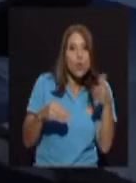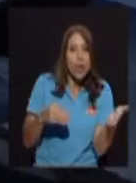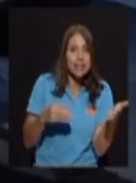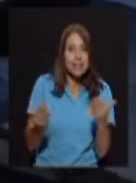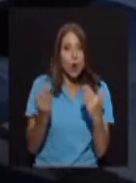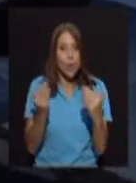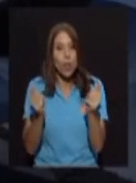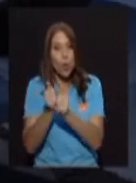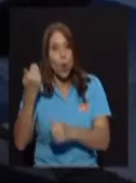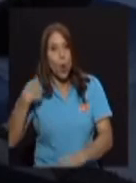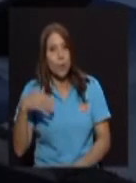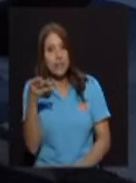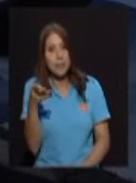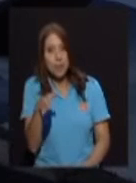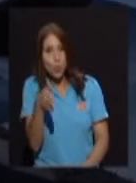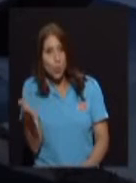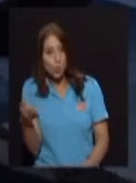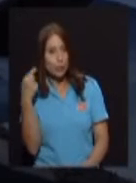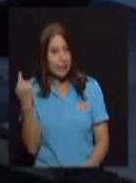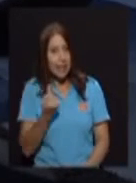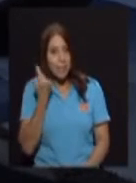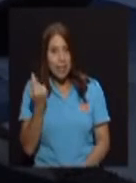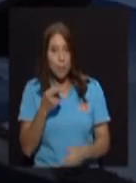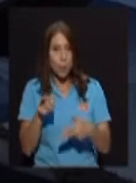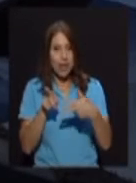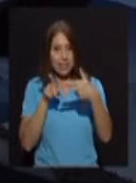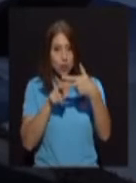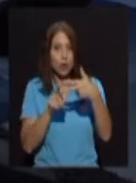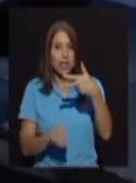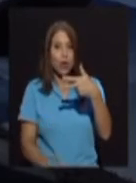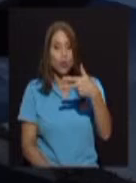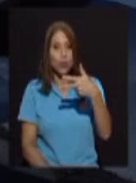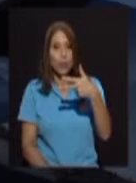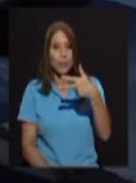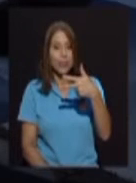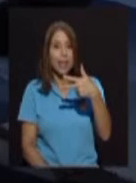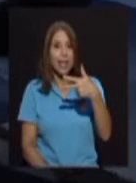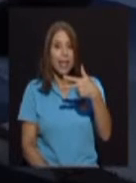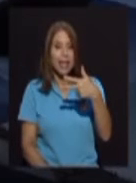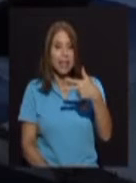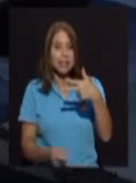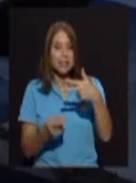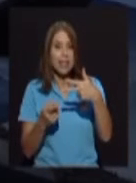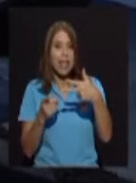viudos, siempre en la población, ¿verdad? Y lo otro es que